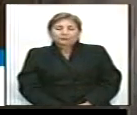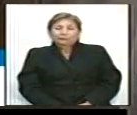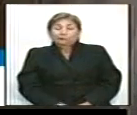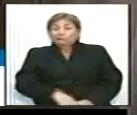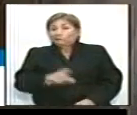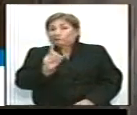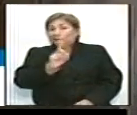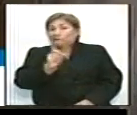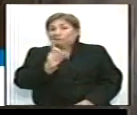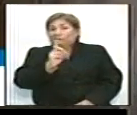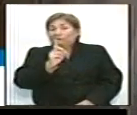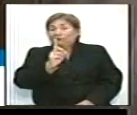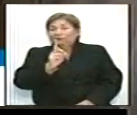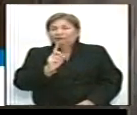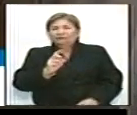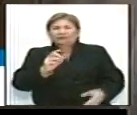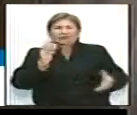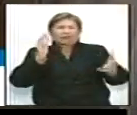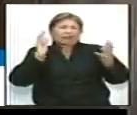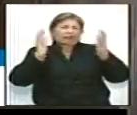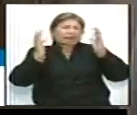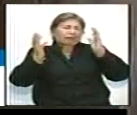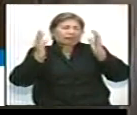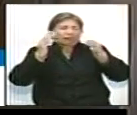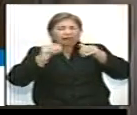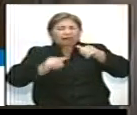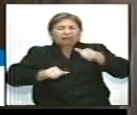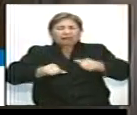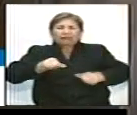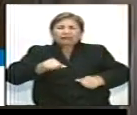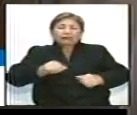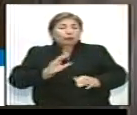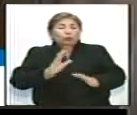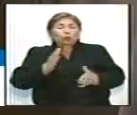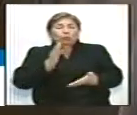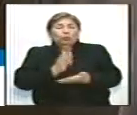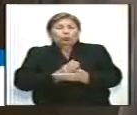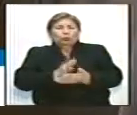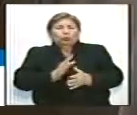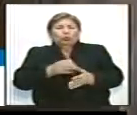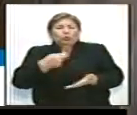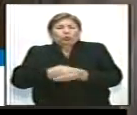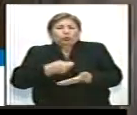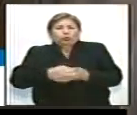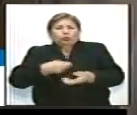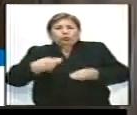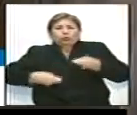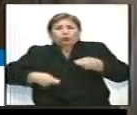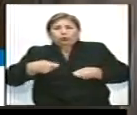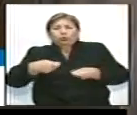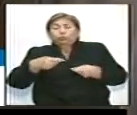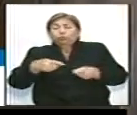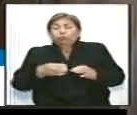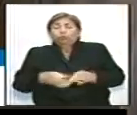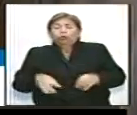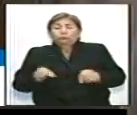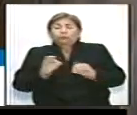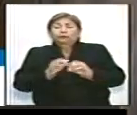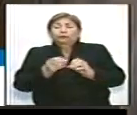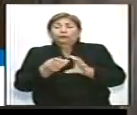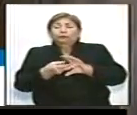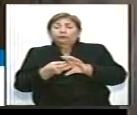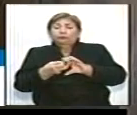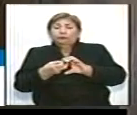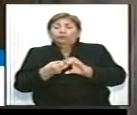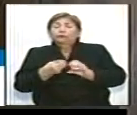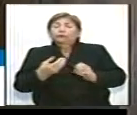se genere incertidumbres que puedan más bien frenar la inversión en este sector tan importante como es la minería,